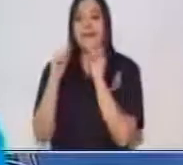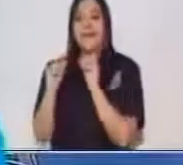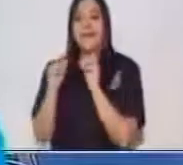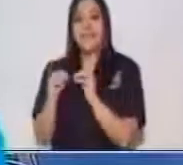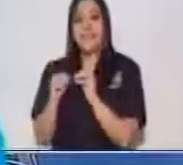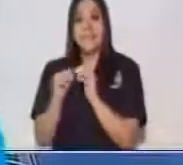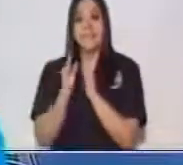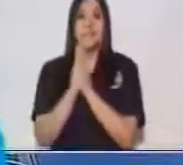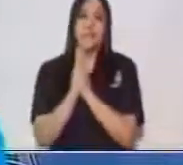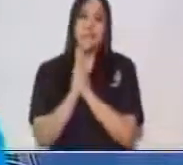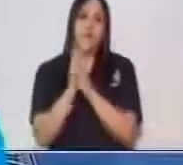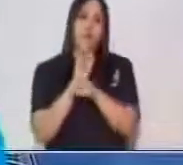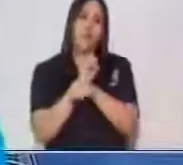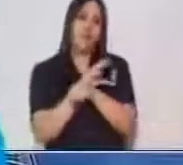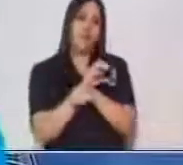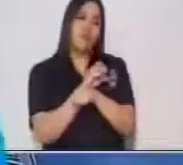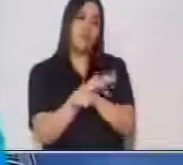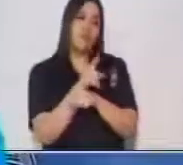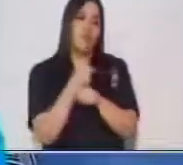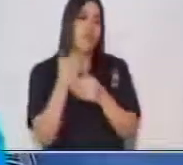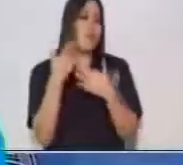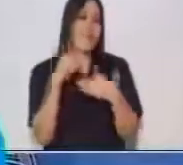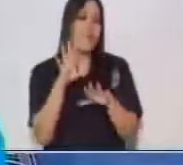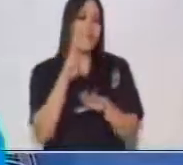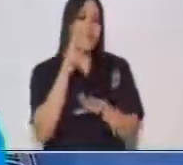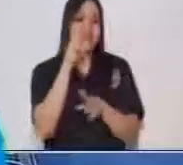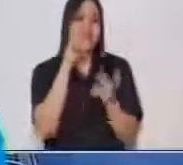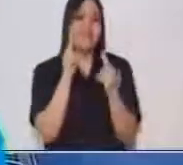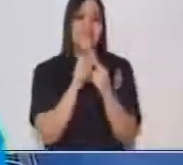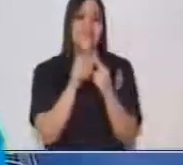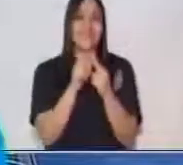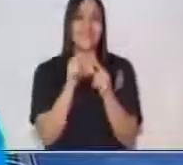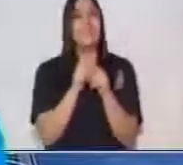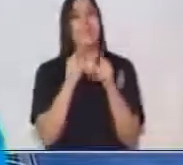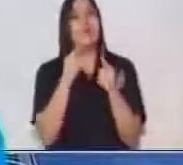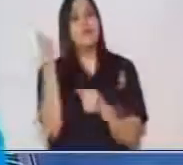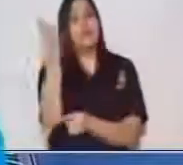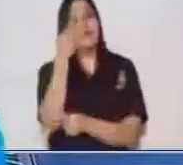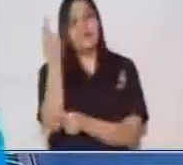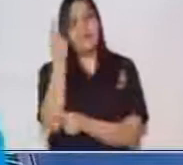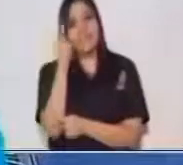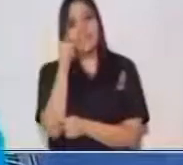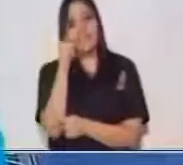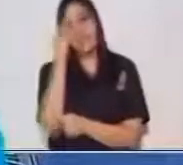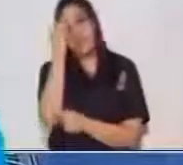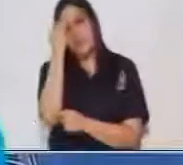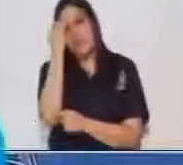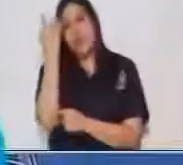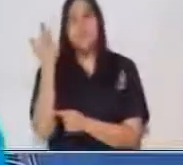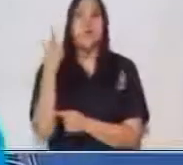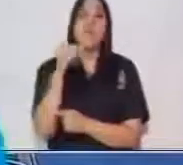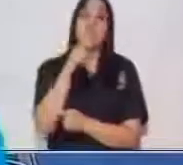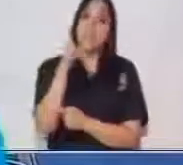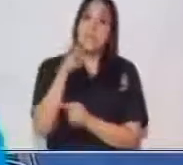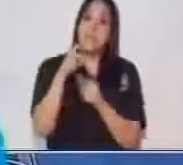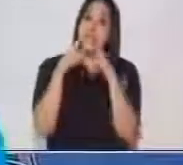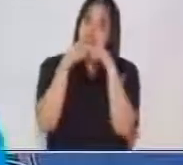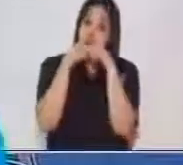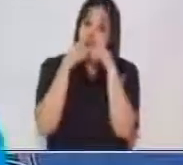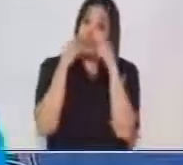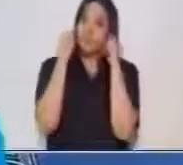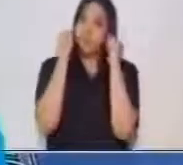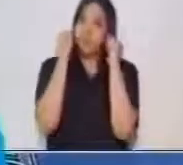las recomendaciones importantes que ya conocemos, pero que es importante siempre mencionar. Recuerda que si es necesario que utilices la